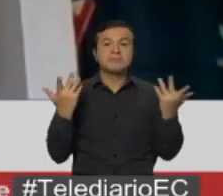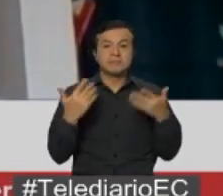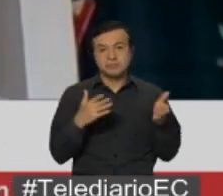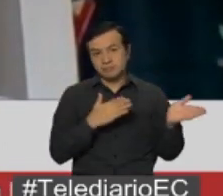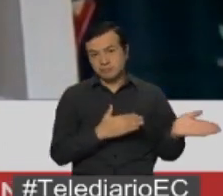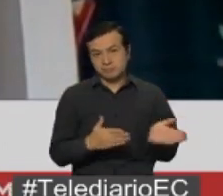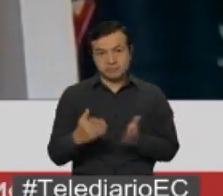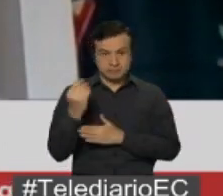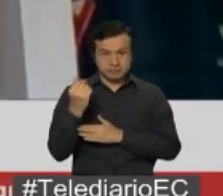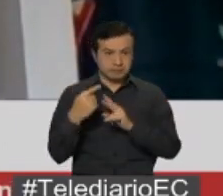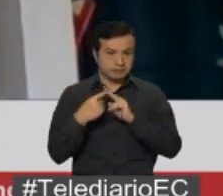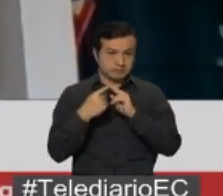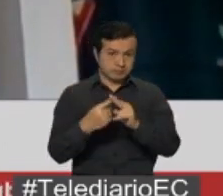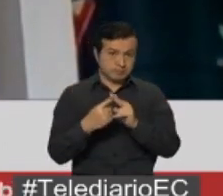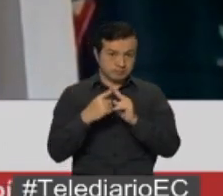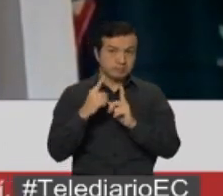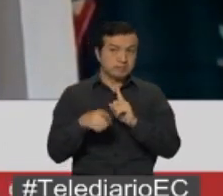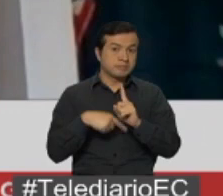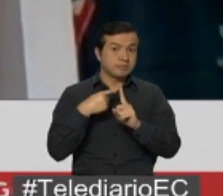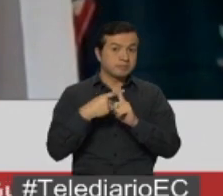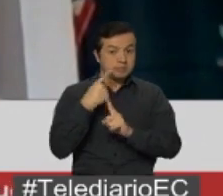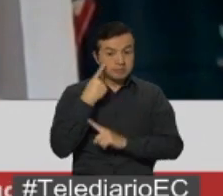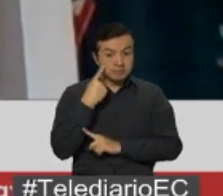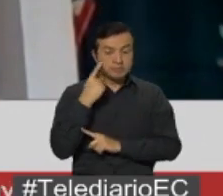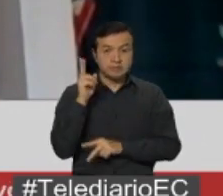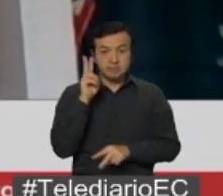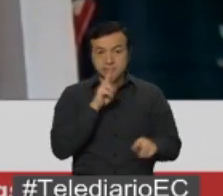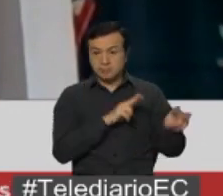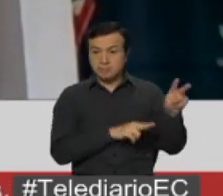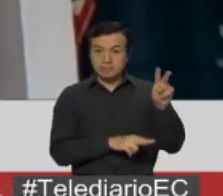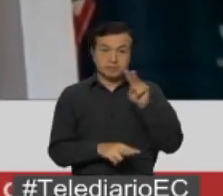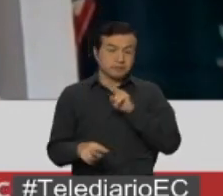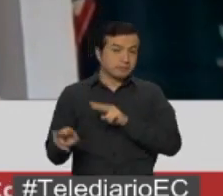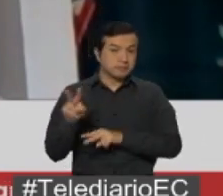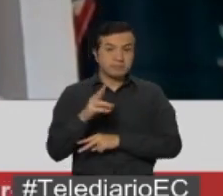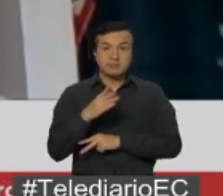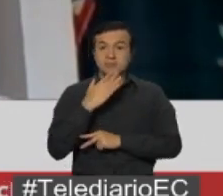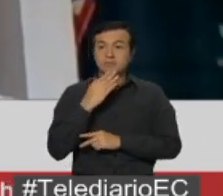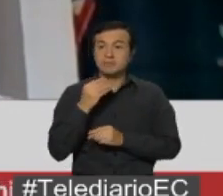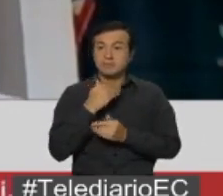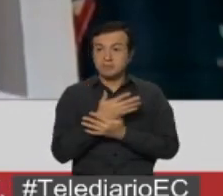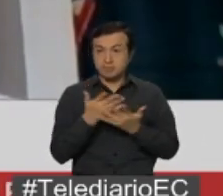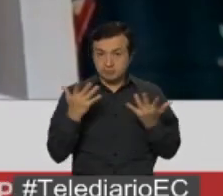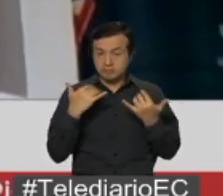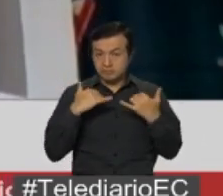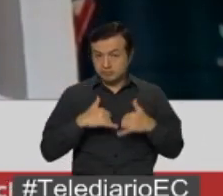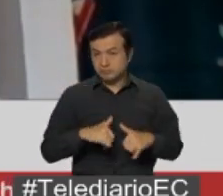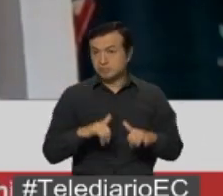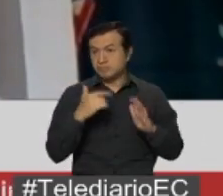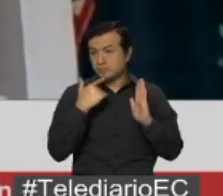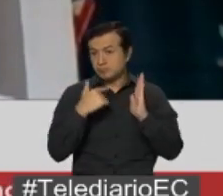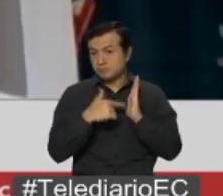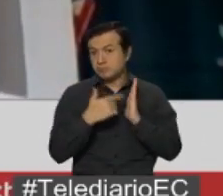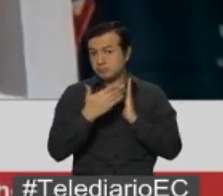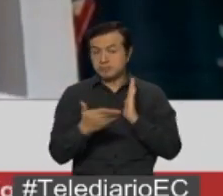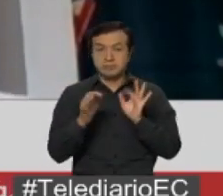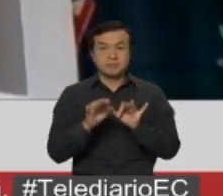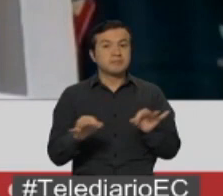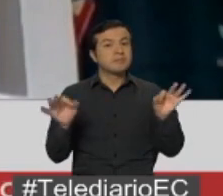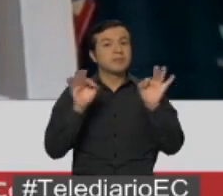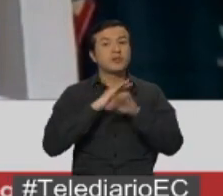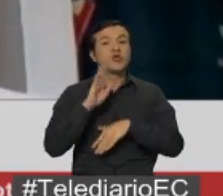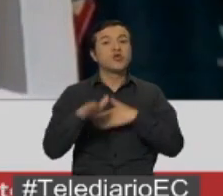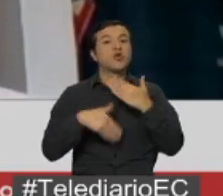crédito y además buscando líneas de contingencia para liquidez esto es muy importante porque